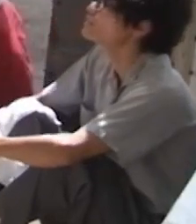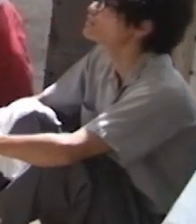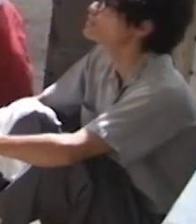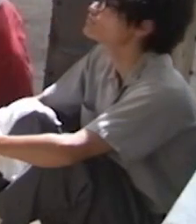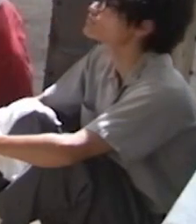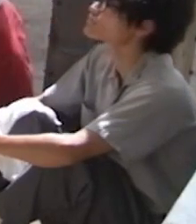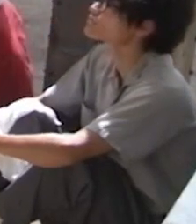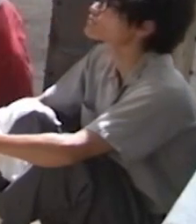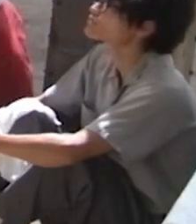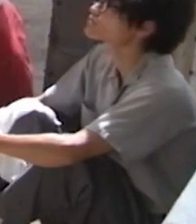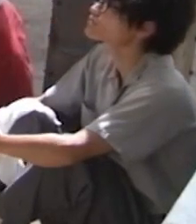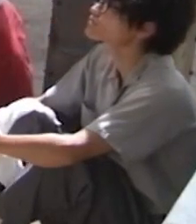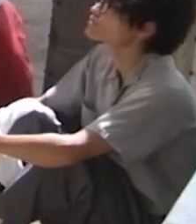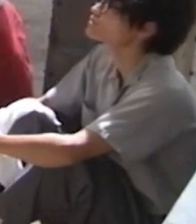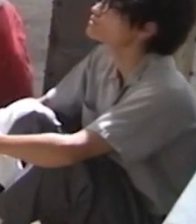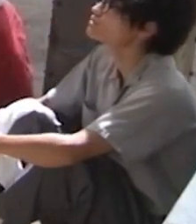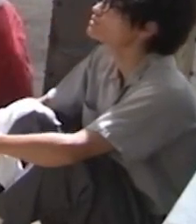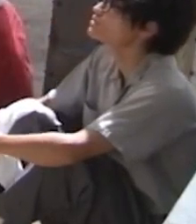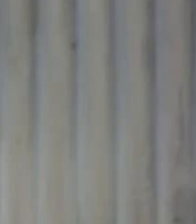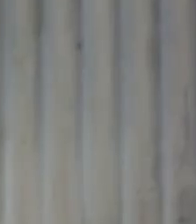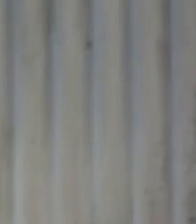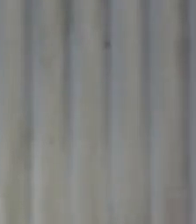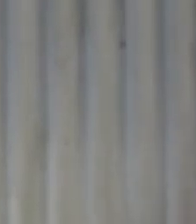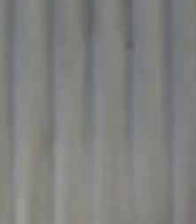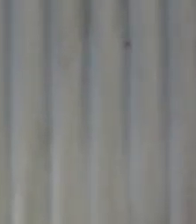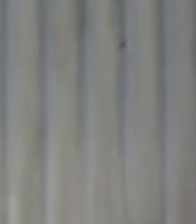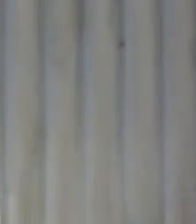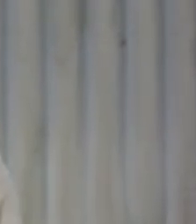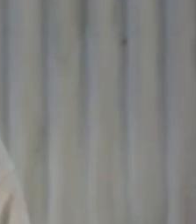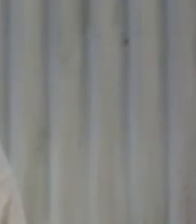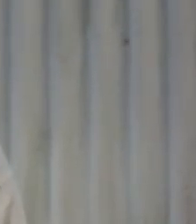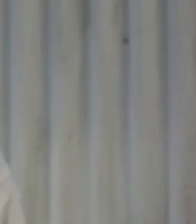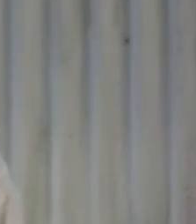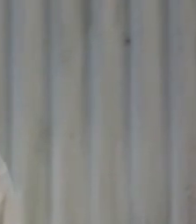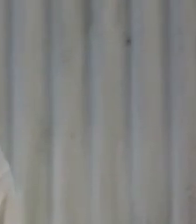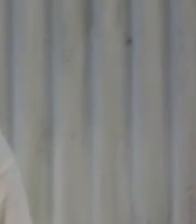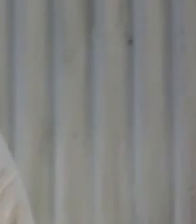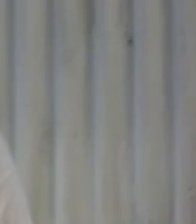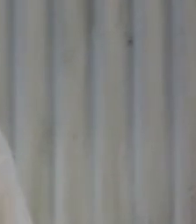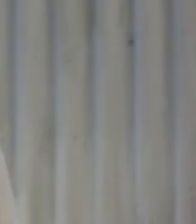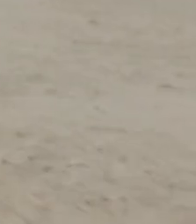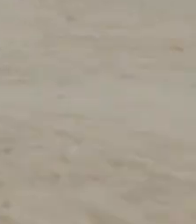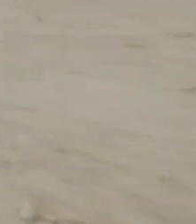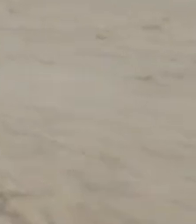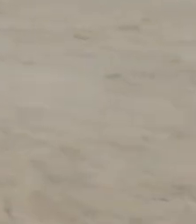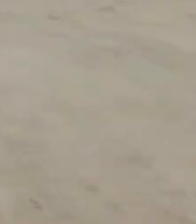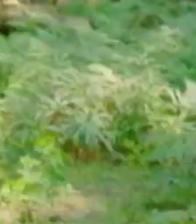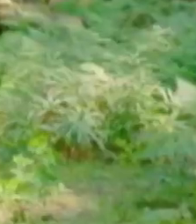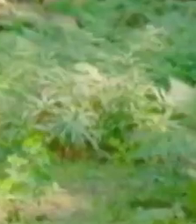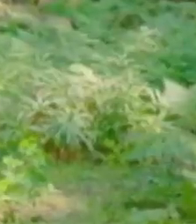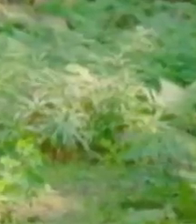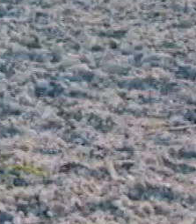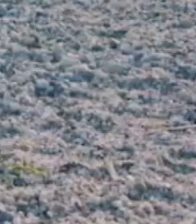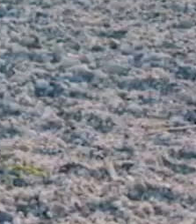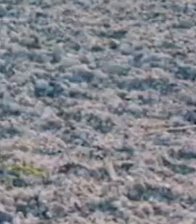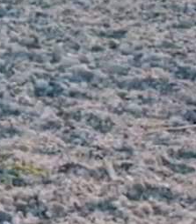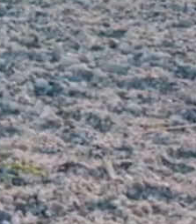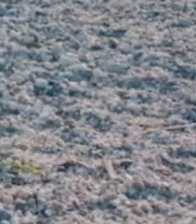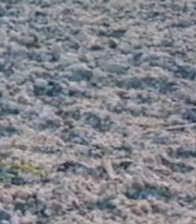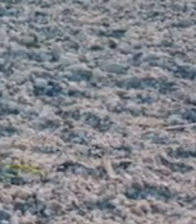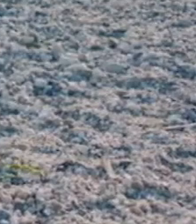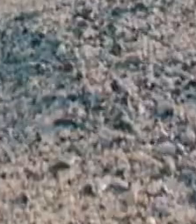Voy a inventar un producto nuevo para la gente desnutrida. Estoy decidido a crear un nuevo alimento. De lunes a